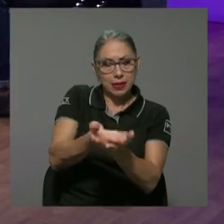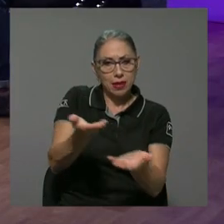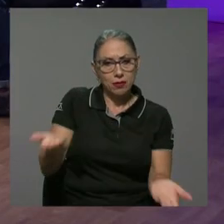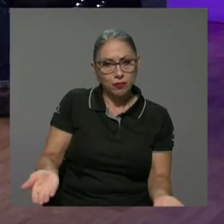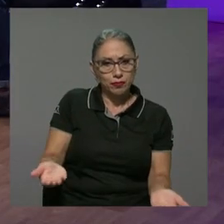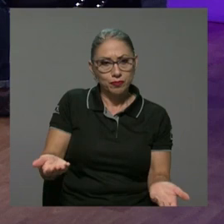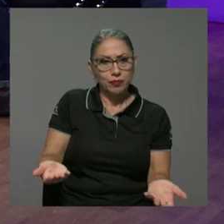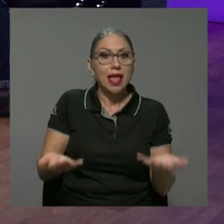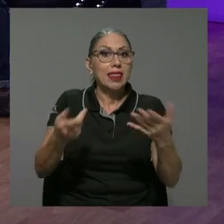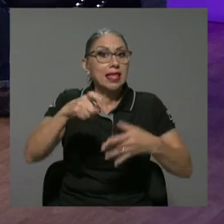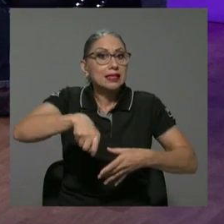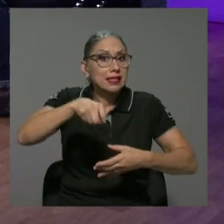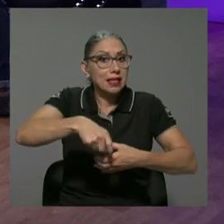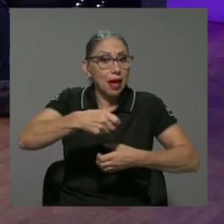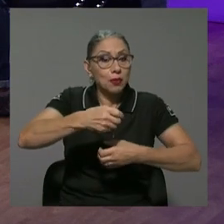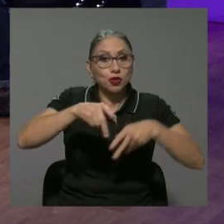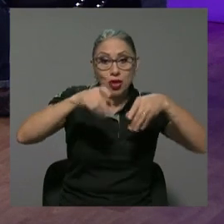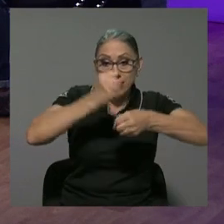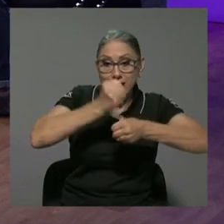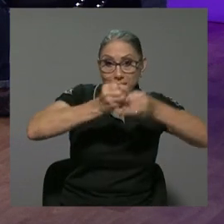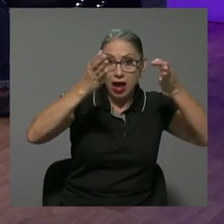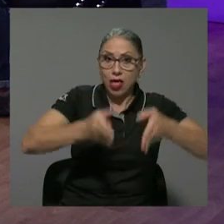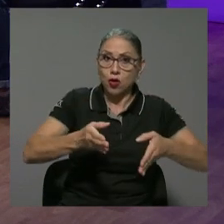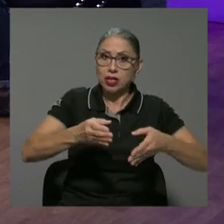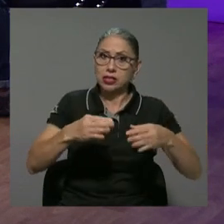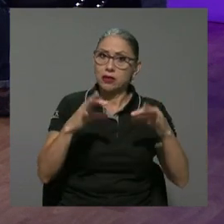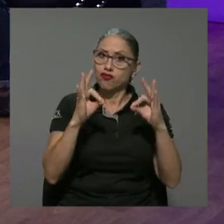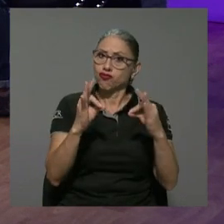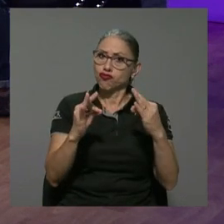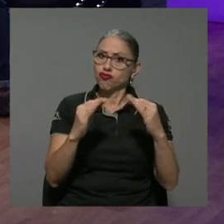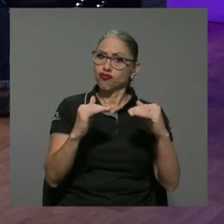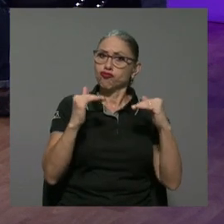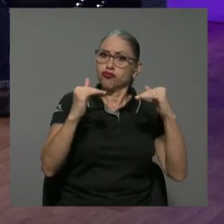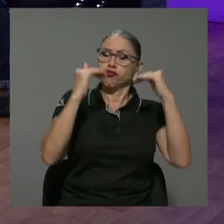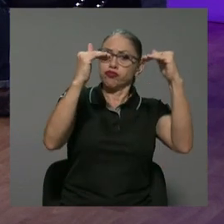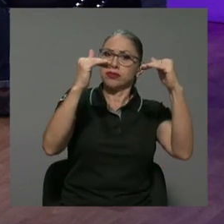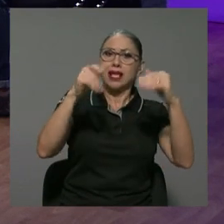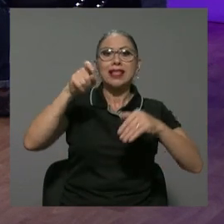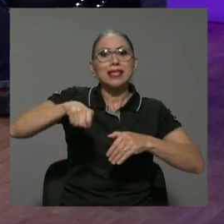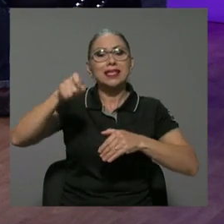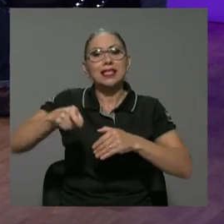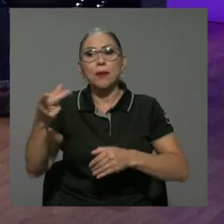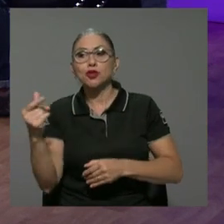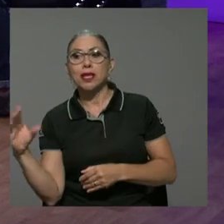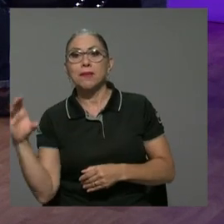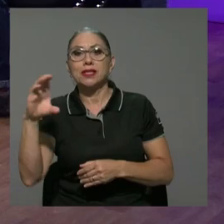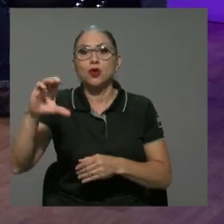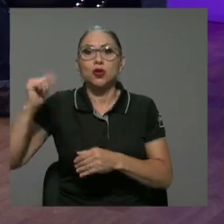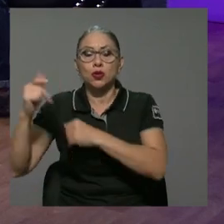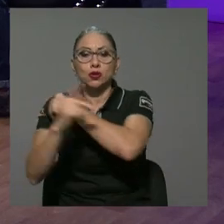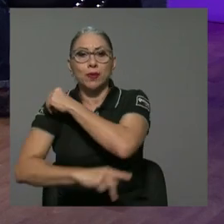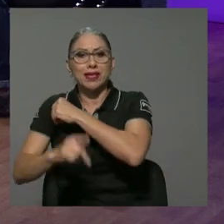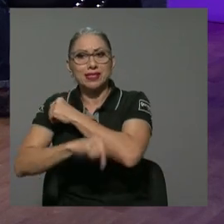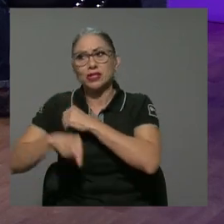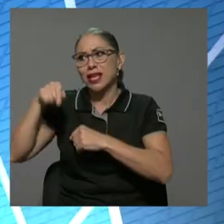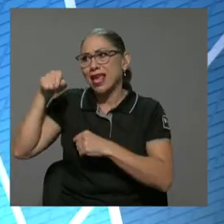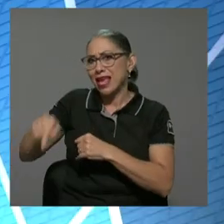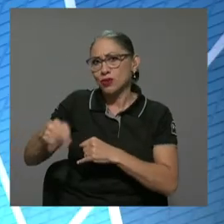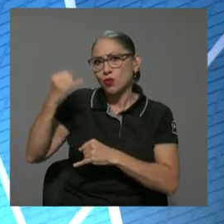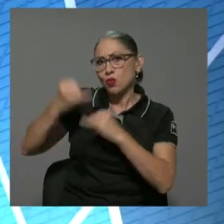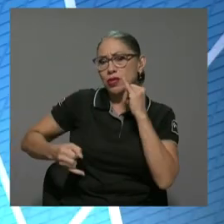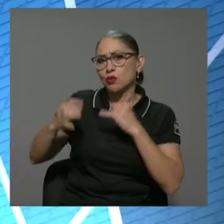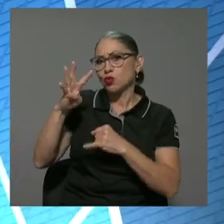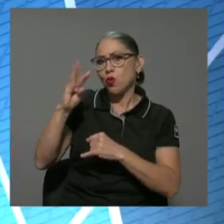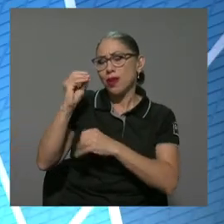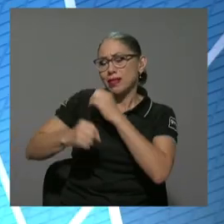Necesitamos mano de obra calificada. Necesitamos traer inversión extranjera directa y ha sido nuestra gran opción durante los últimos 30, 40 años.